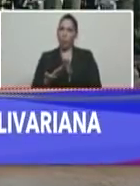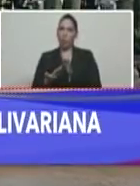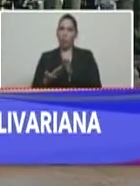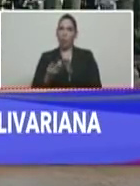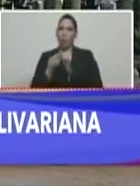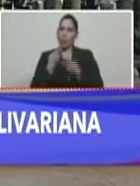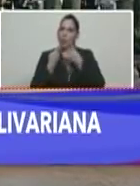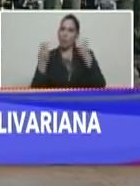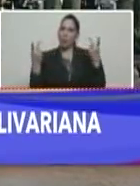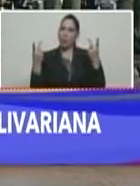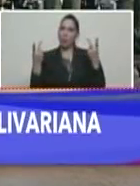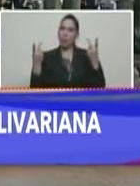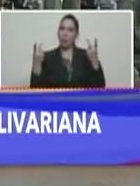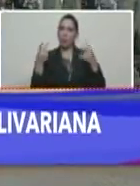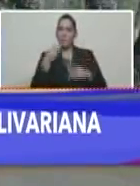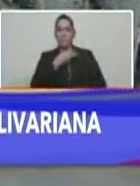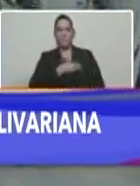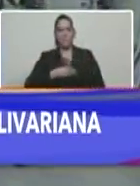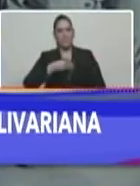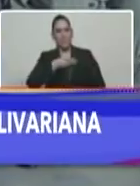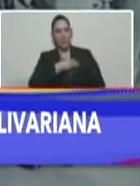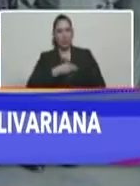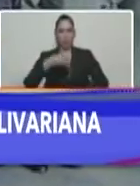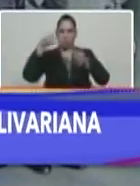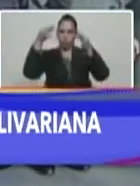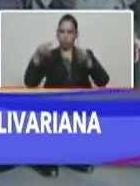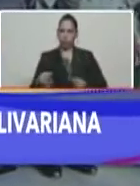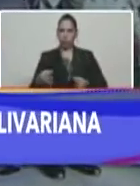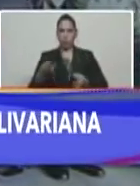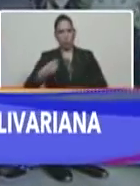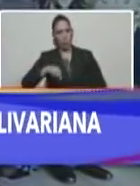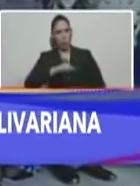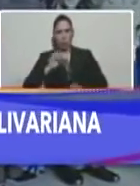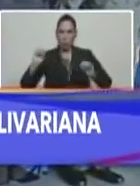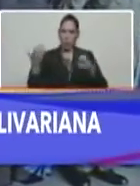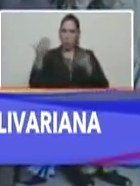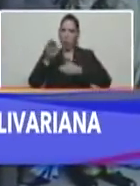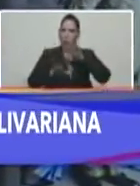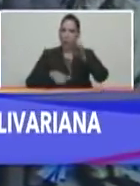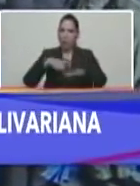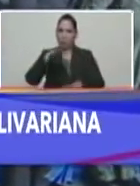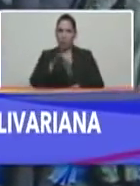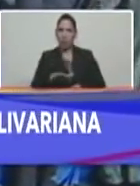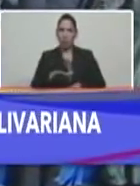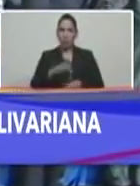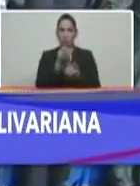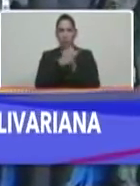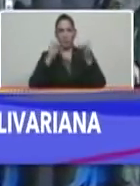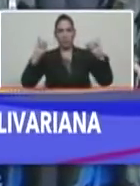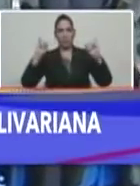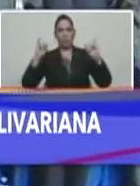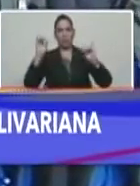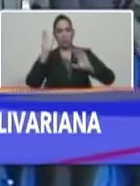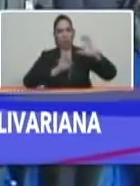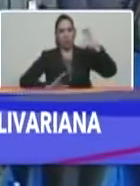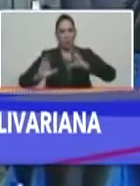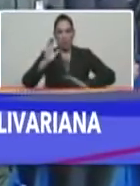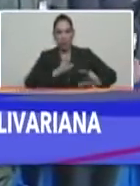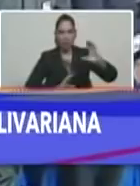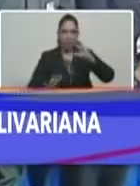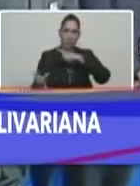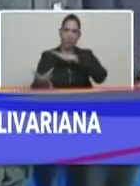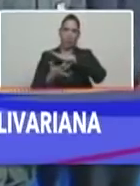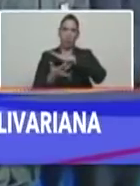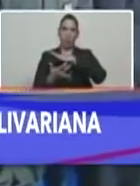decir, misión cumplida, estamos logrando y avanzando en la independencia científica,